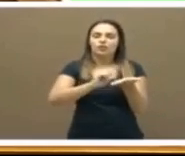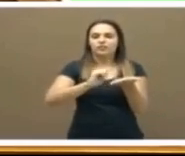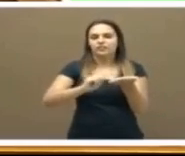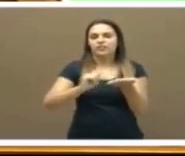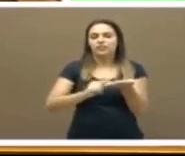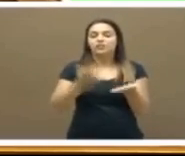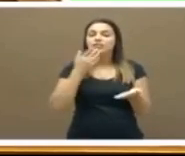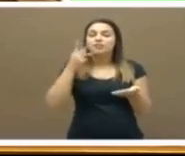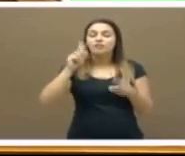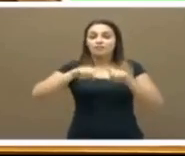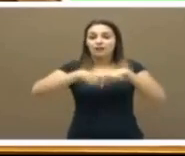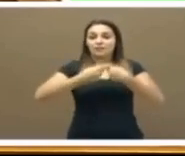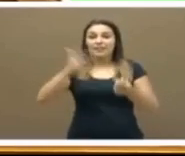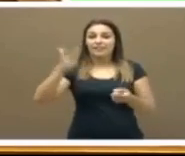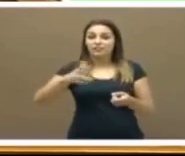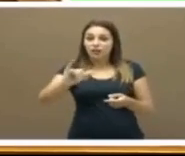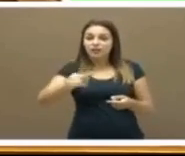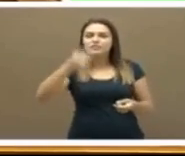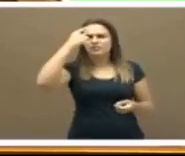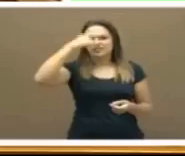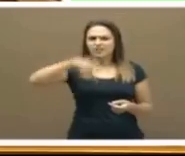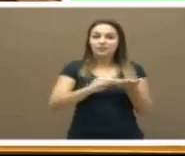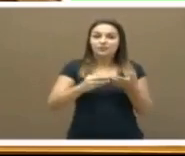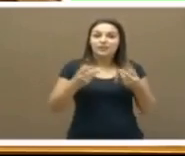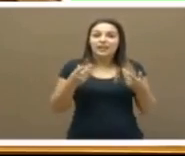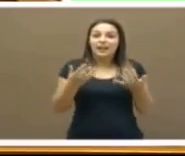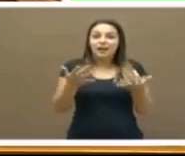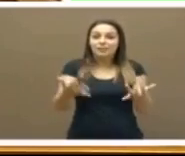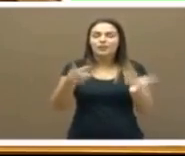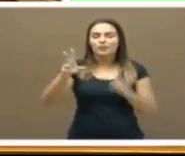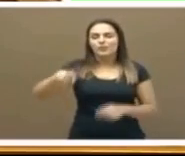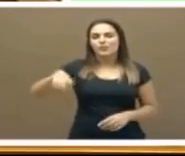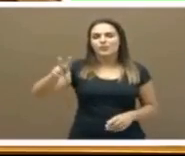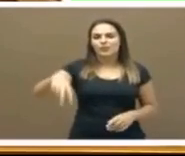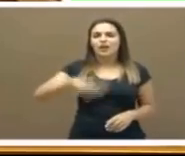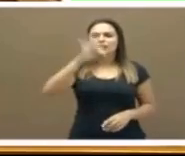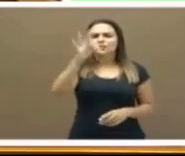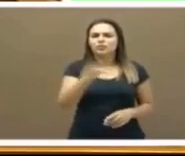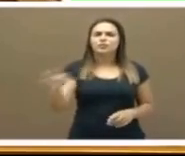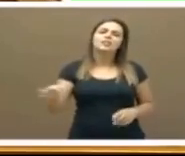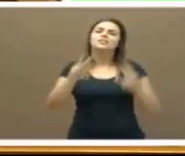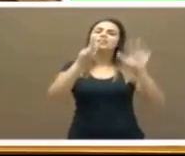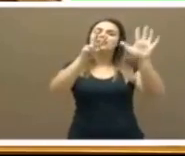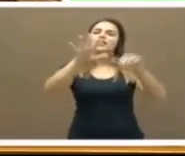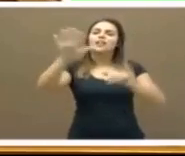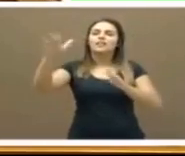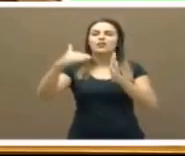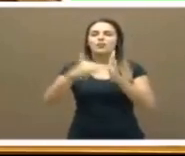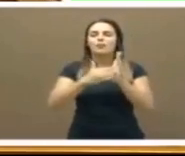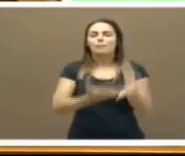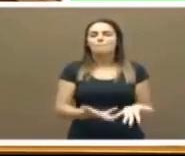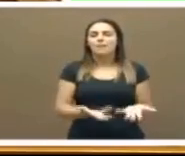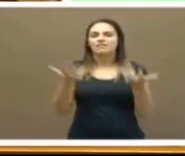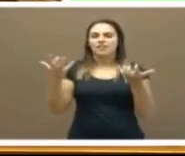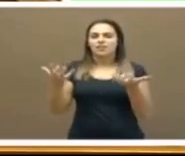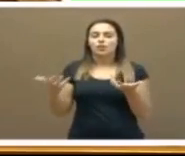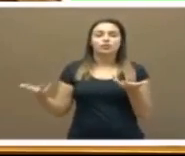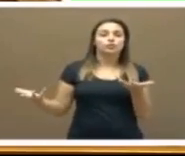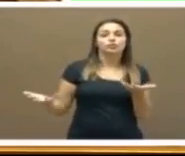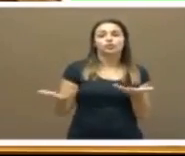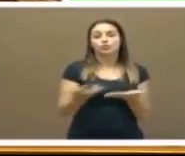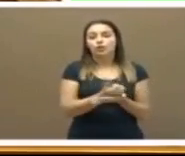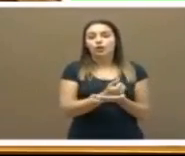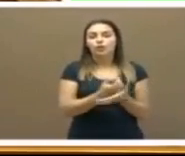familias que tienen reconocido este derecho lo saben desde principios de agosto. En total, habrá 75.000 beneficiarios, todos